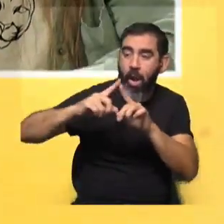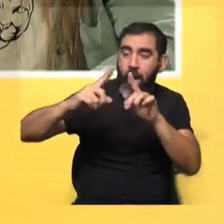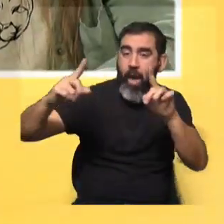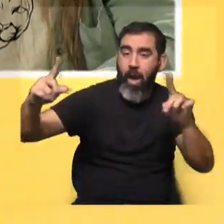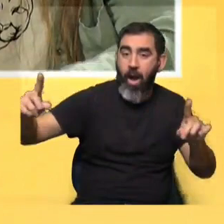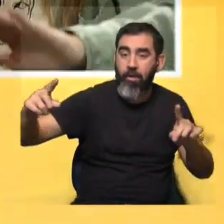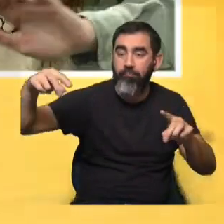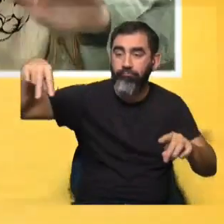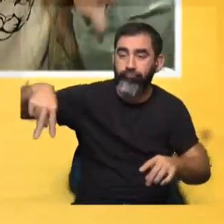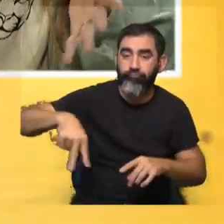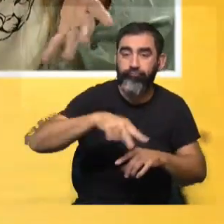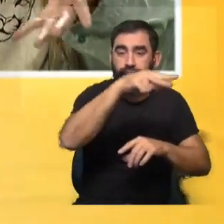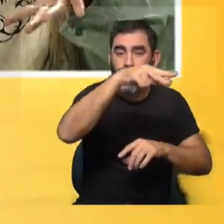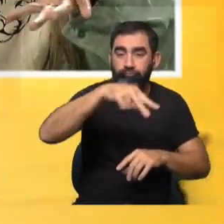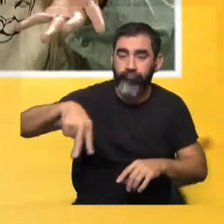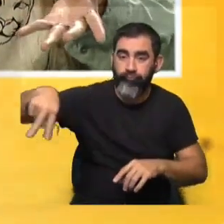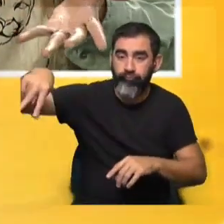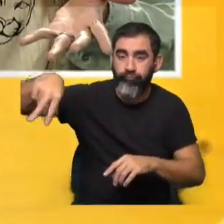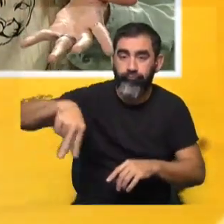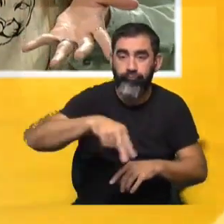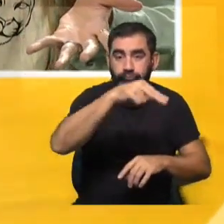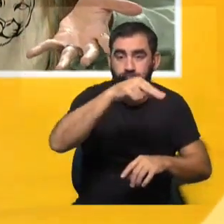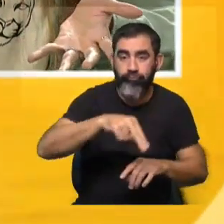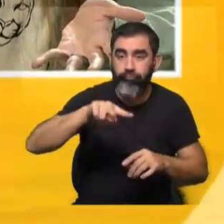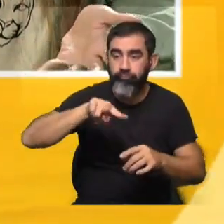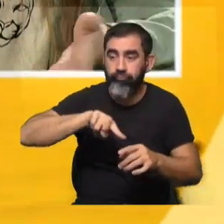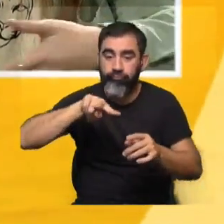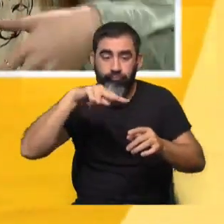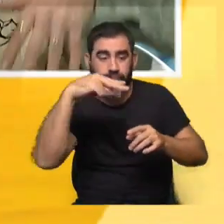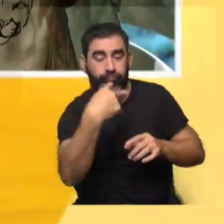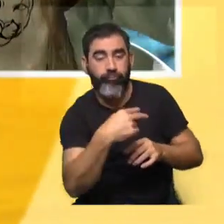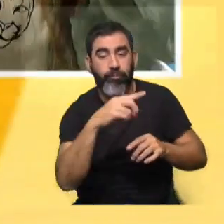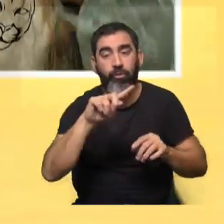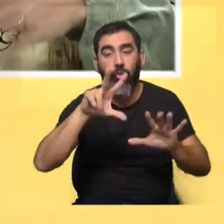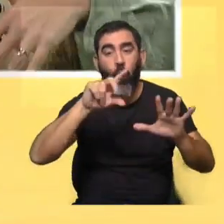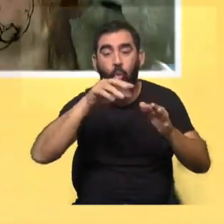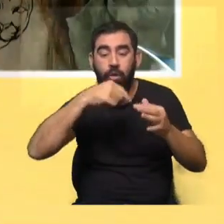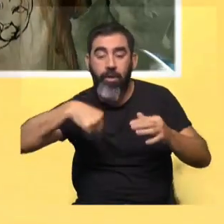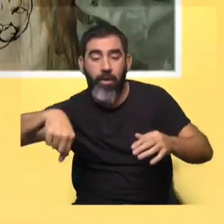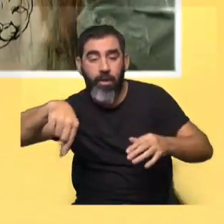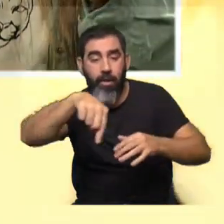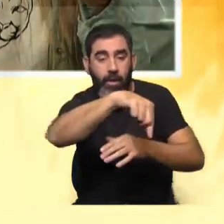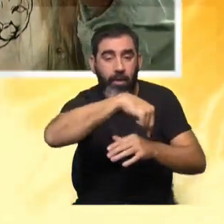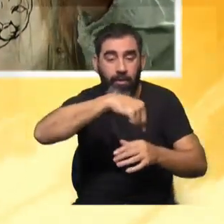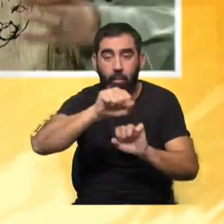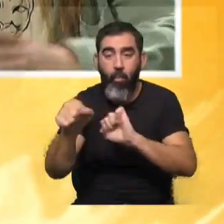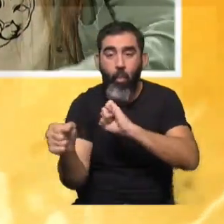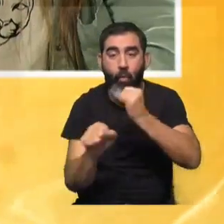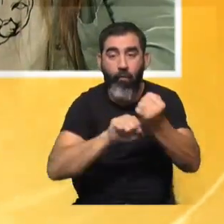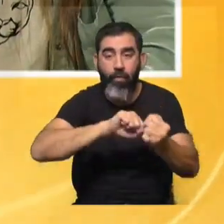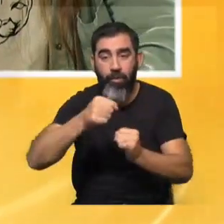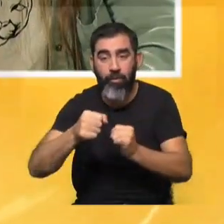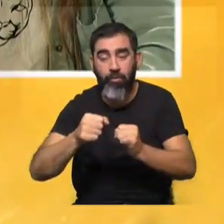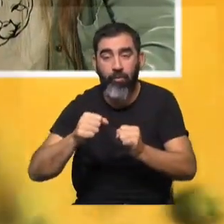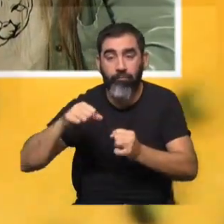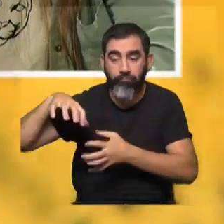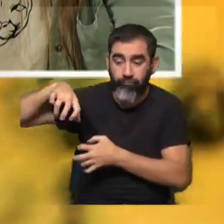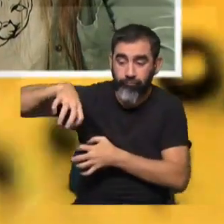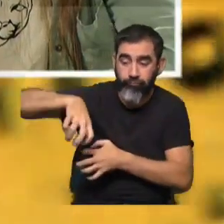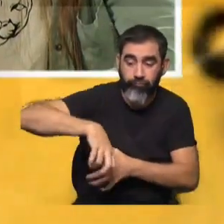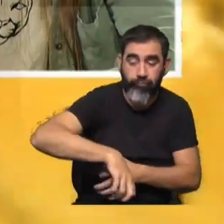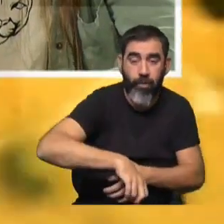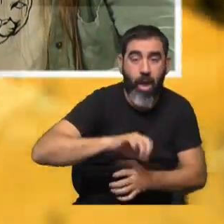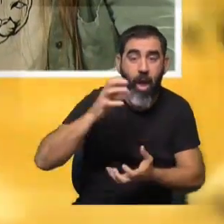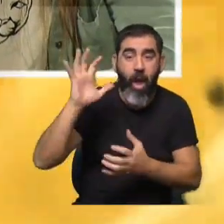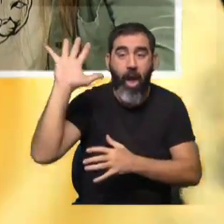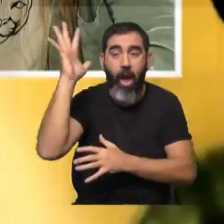para balanceo, esos tobillos que logran girar 180 grados para desplazarse en todos los sentidos entre Es las un gato ramas. que baja del árbol, ¿no? Baja